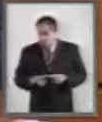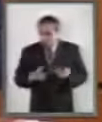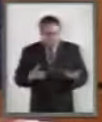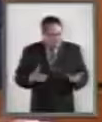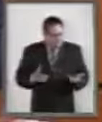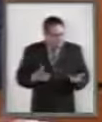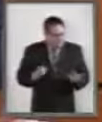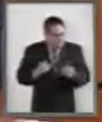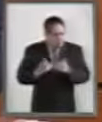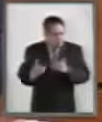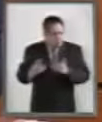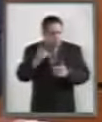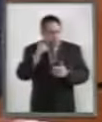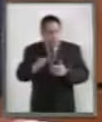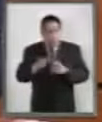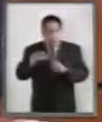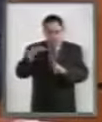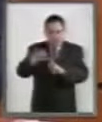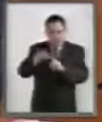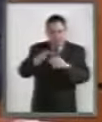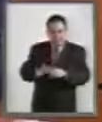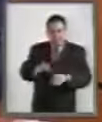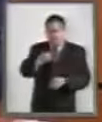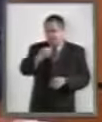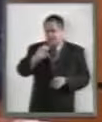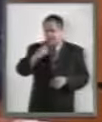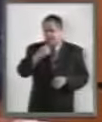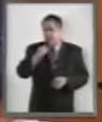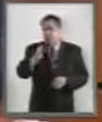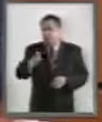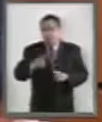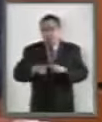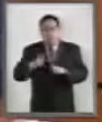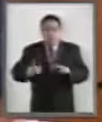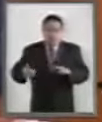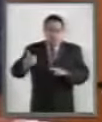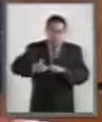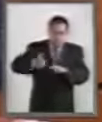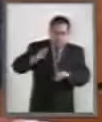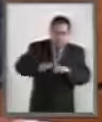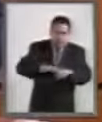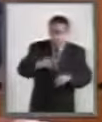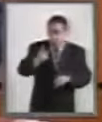4%. De manera particular, Gobernación, que más aumentó